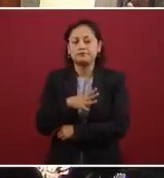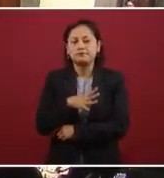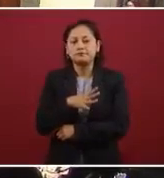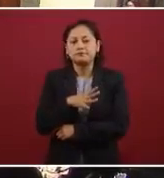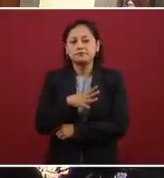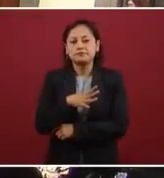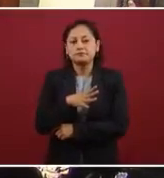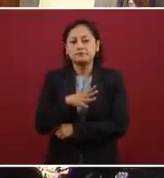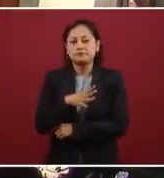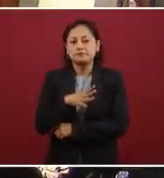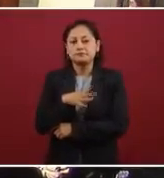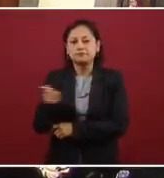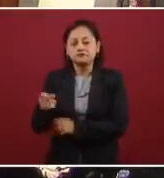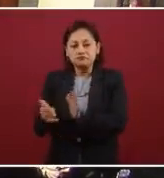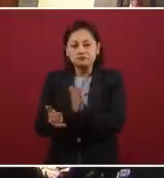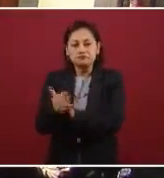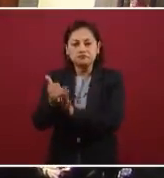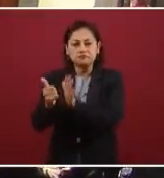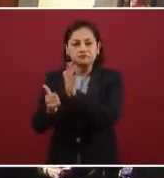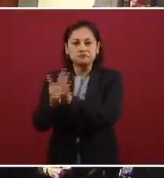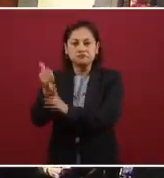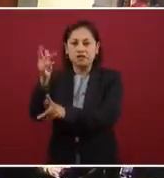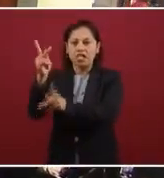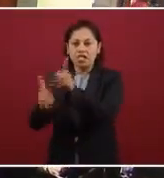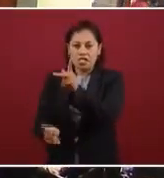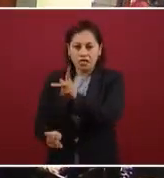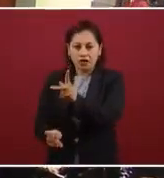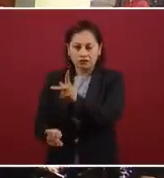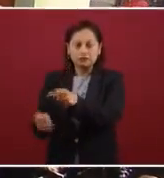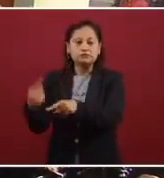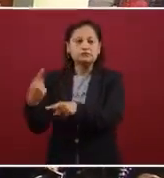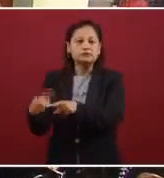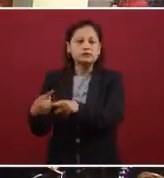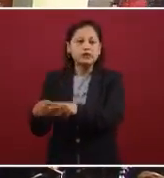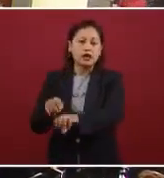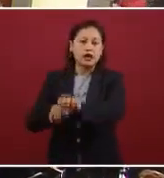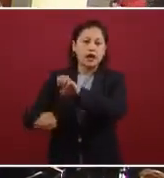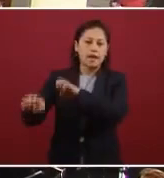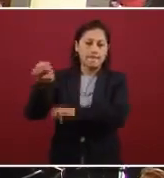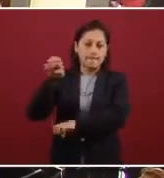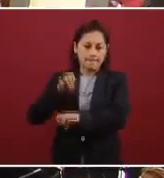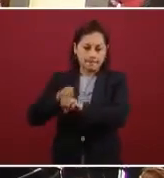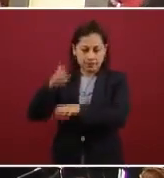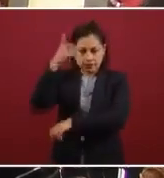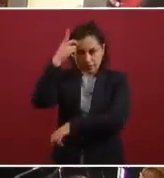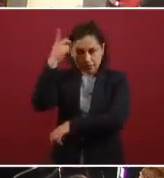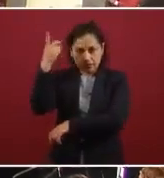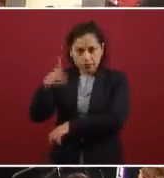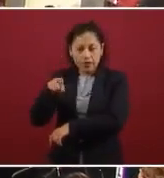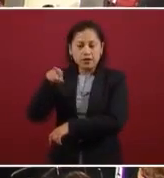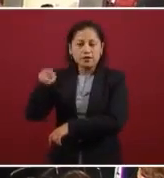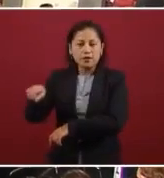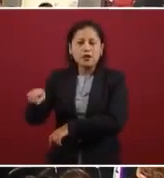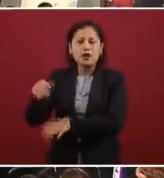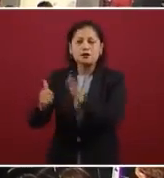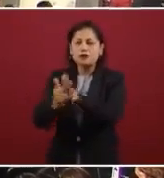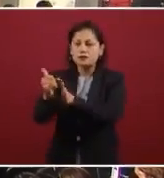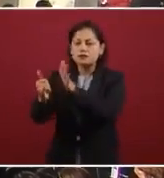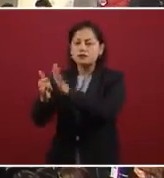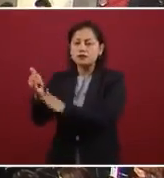que lo dejaron inconcluso, una empresa que tiene 3 hospitales